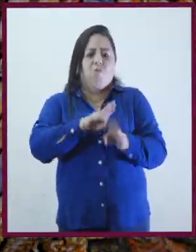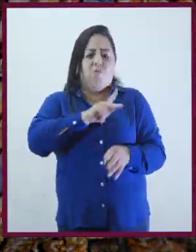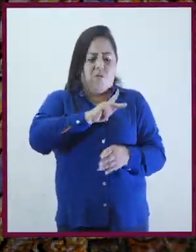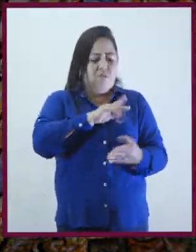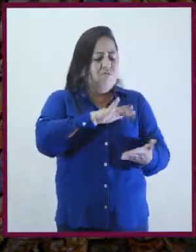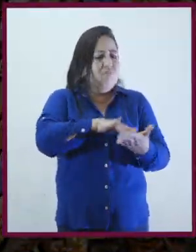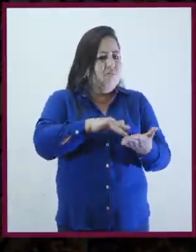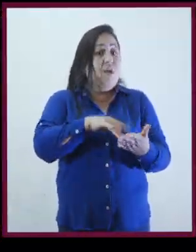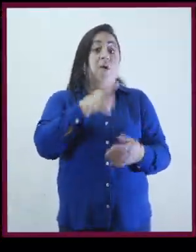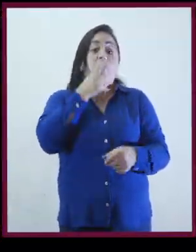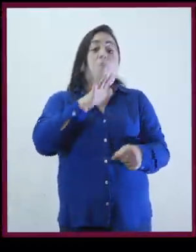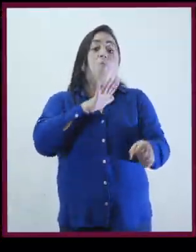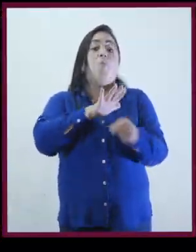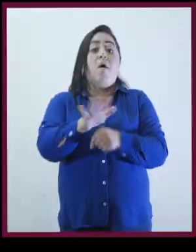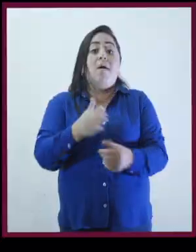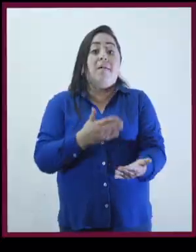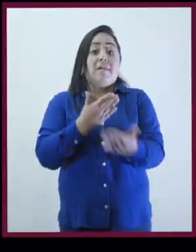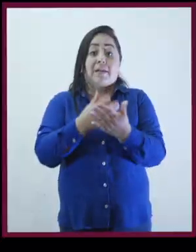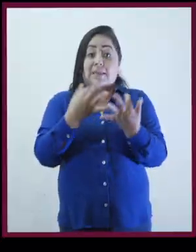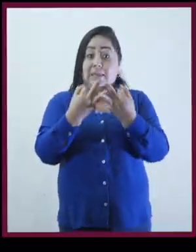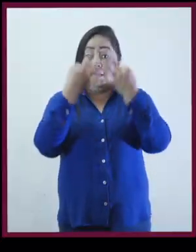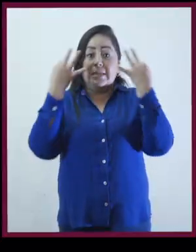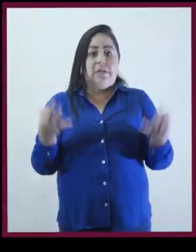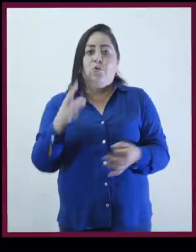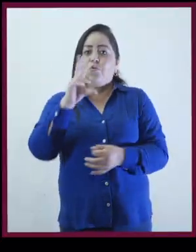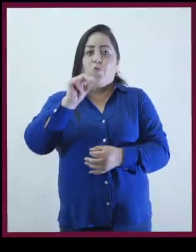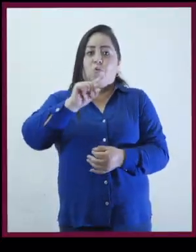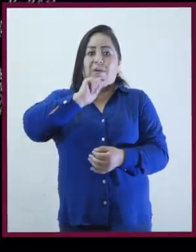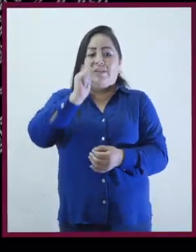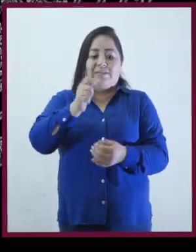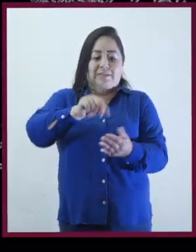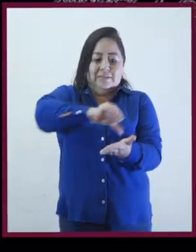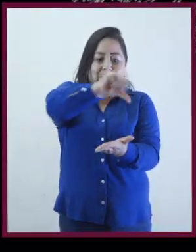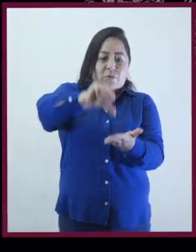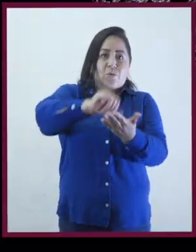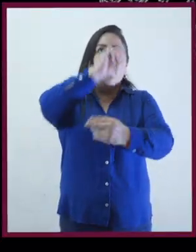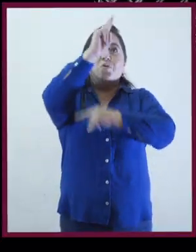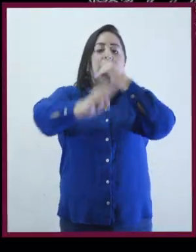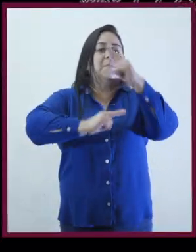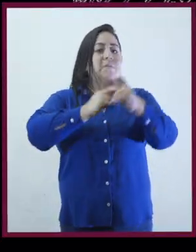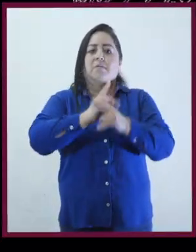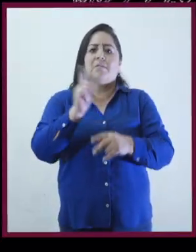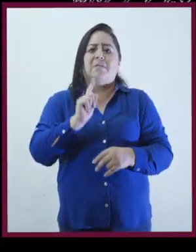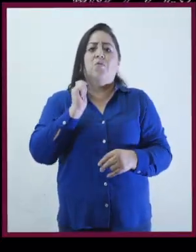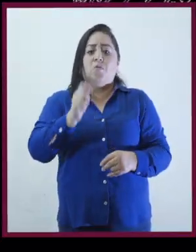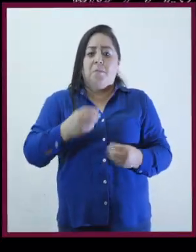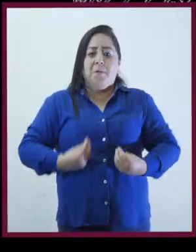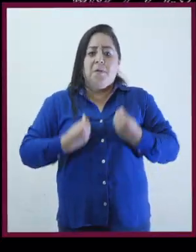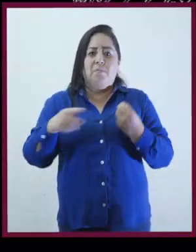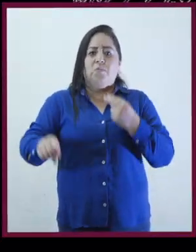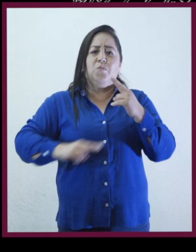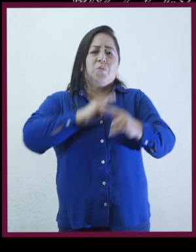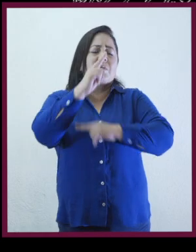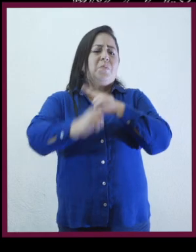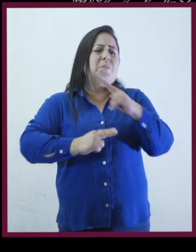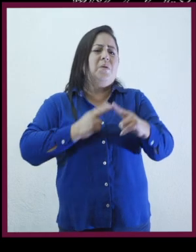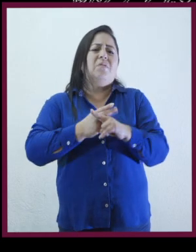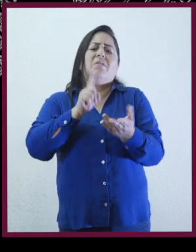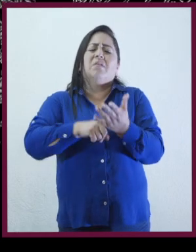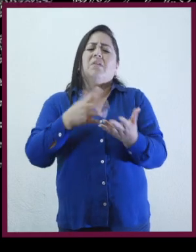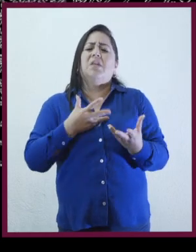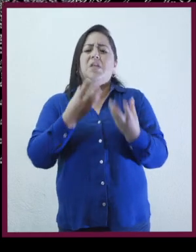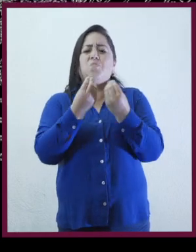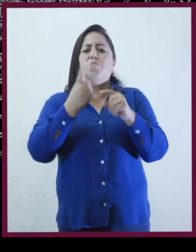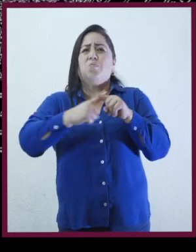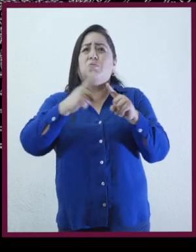teoría, la cual planteaba que la Tierra no era el centro del universo, que vivimos en un universo infinito donde existen